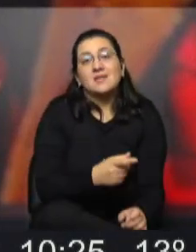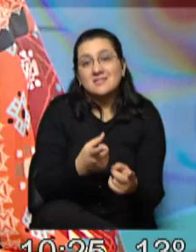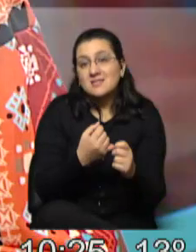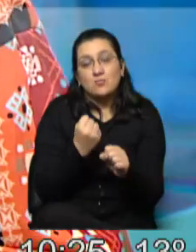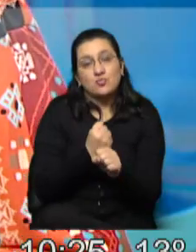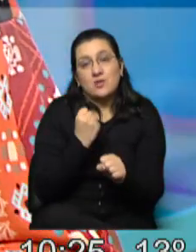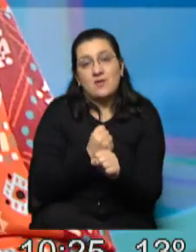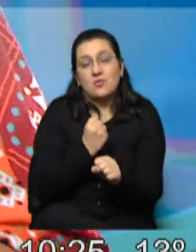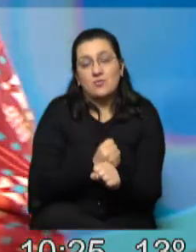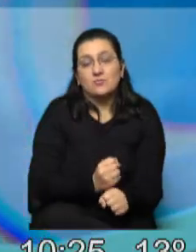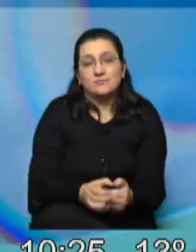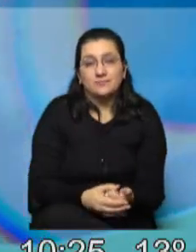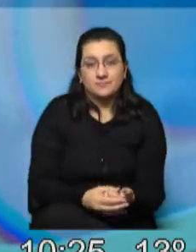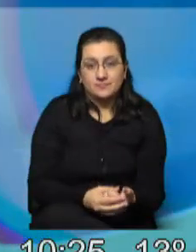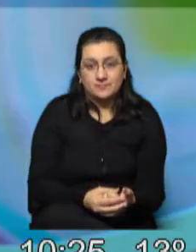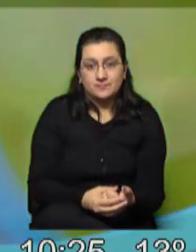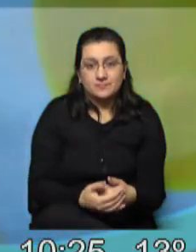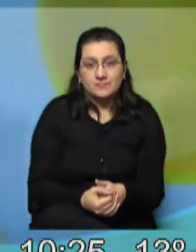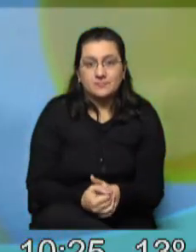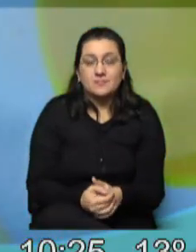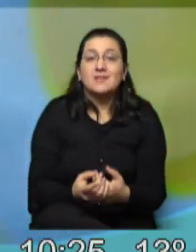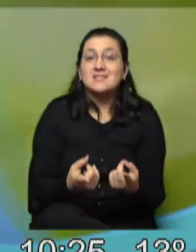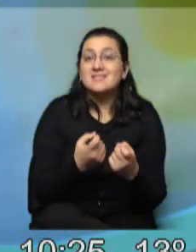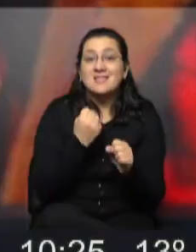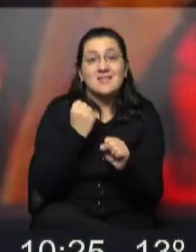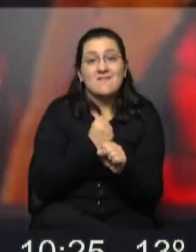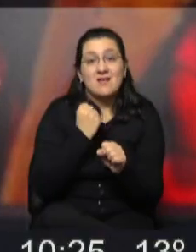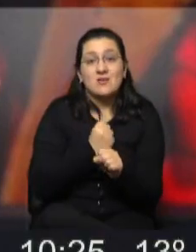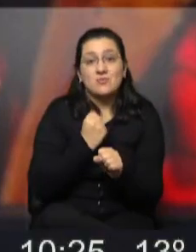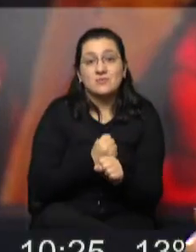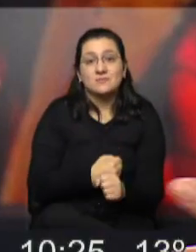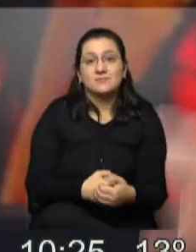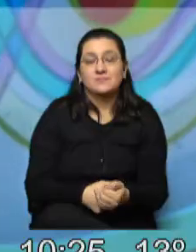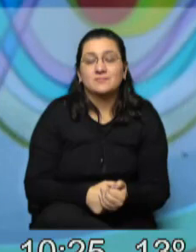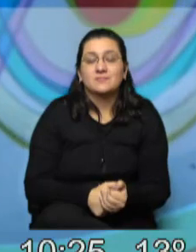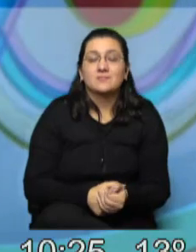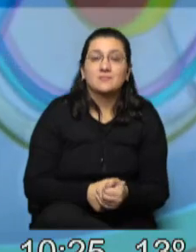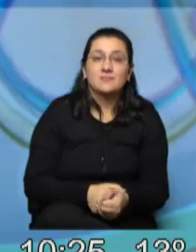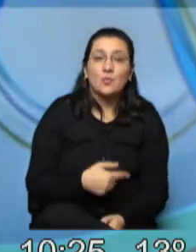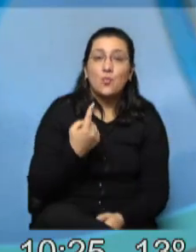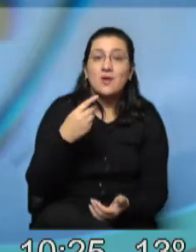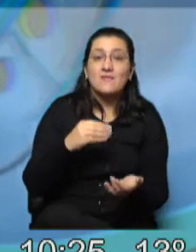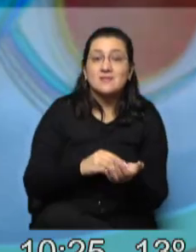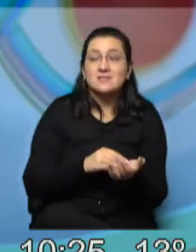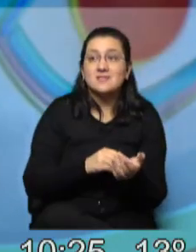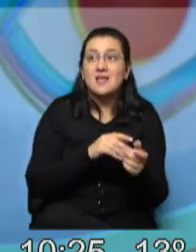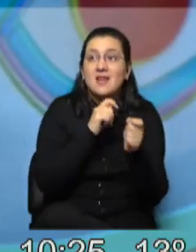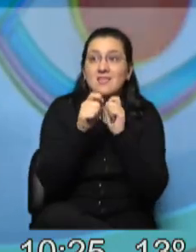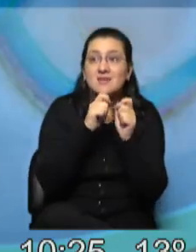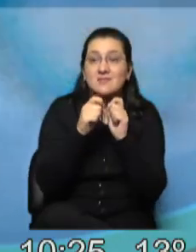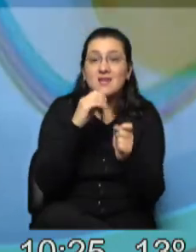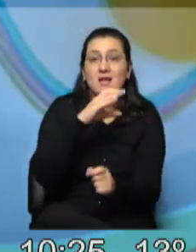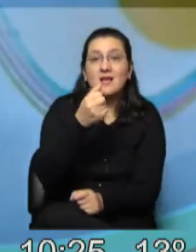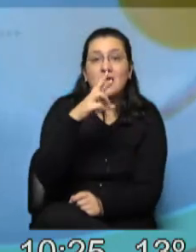mucho. Es la palabra clave, ¿no? Trabajo. Y sí, no hay otra. La gente que... Mirá que una vez en la entrevista a Carlos